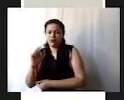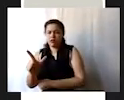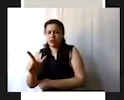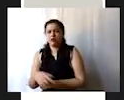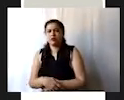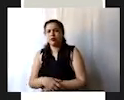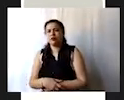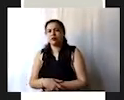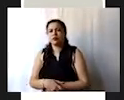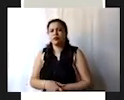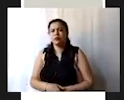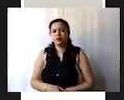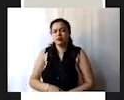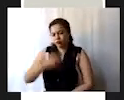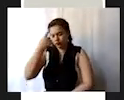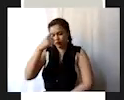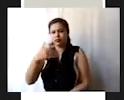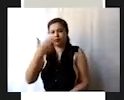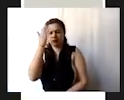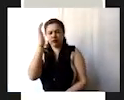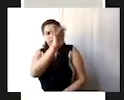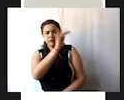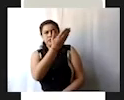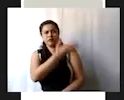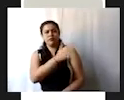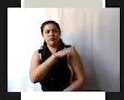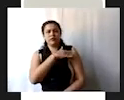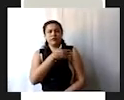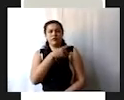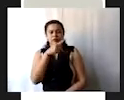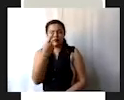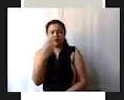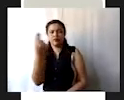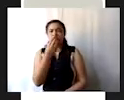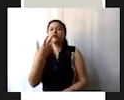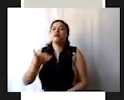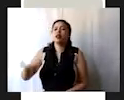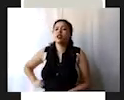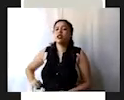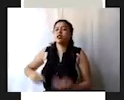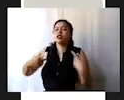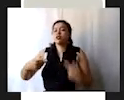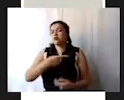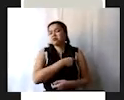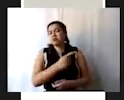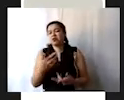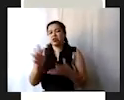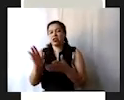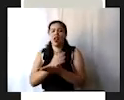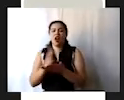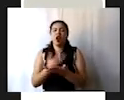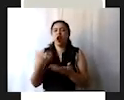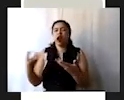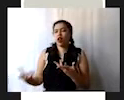para exigir a sus dirigentes que hagan de las necesidades y los intereses de los más pobres y marginados y